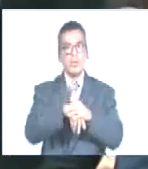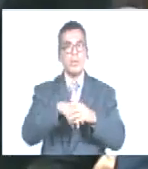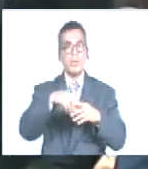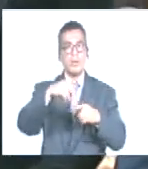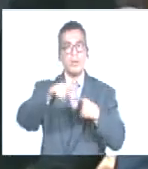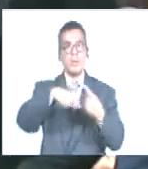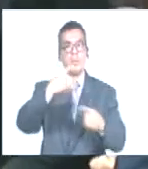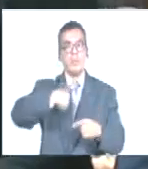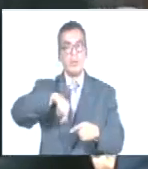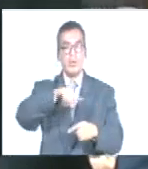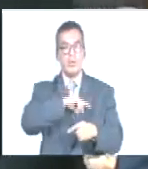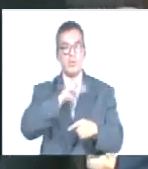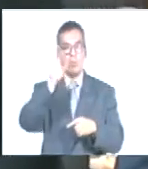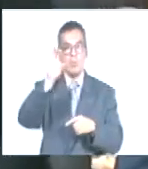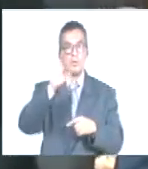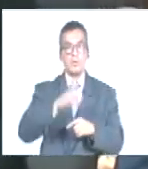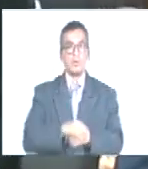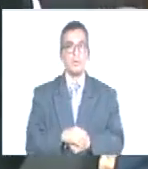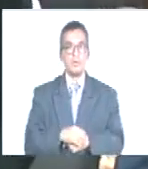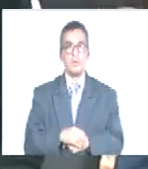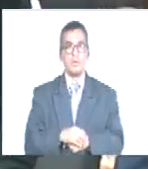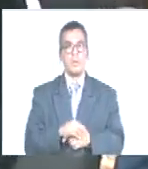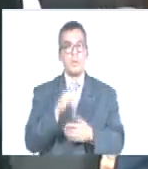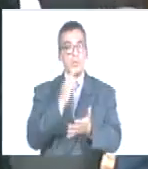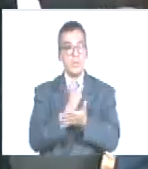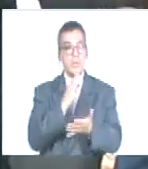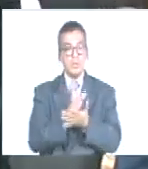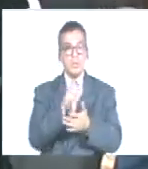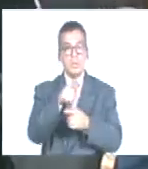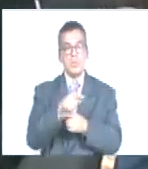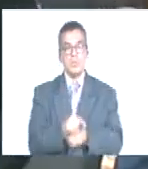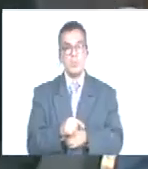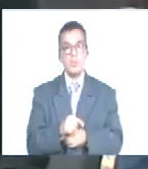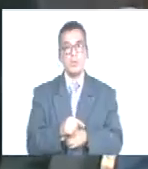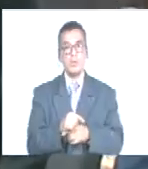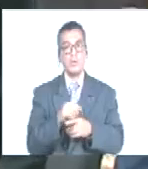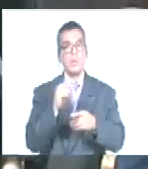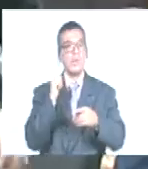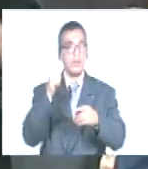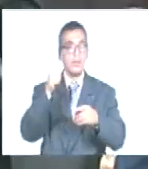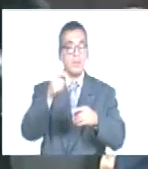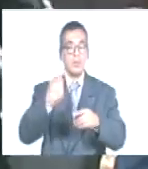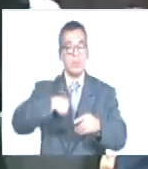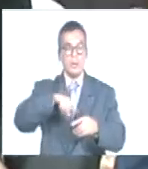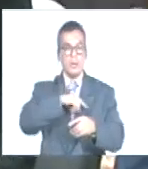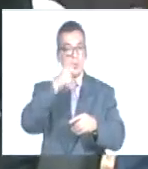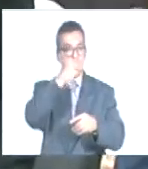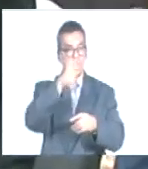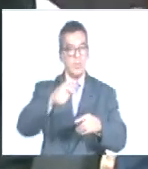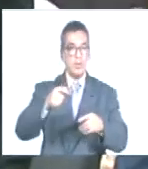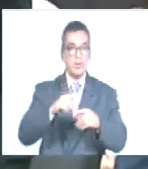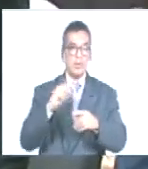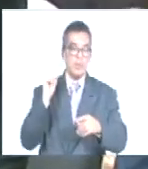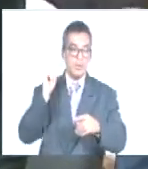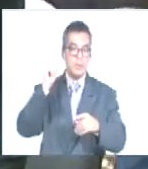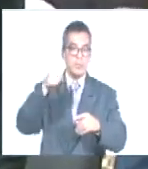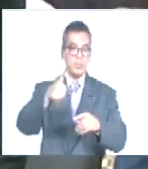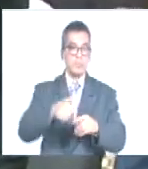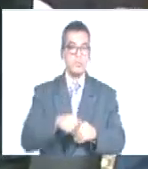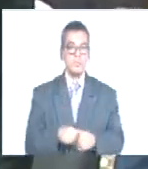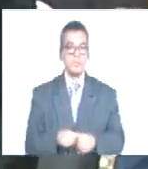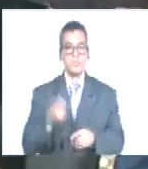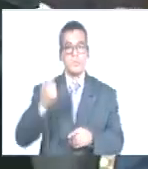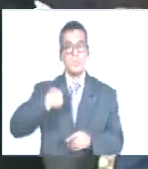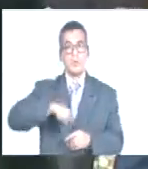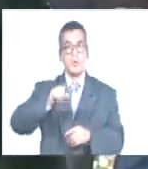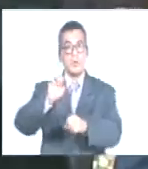naturaleza de nuestro país. Siempre arraigado desde la tradicionalidad de nuestros pueblos originarios.